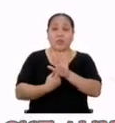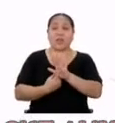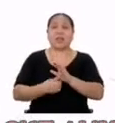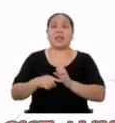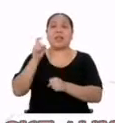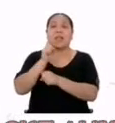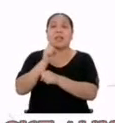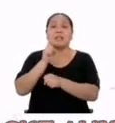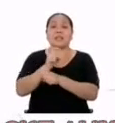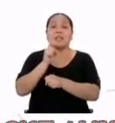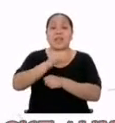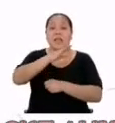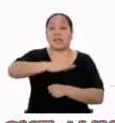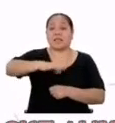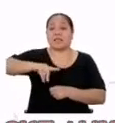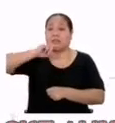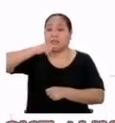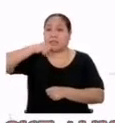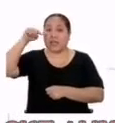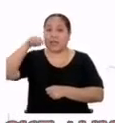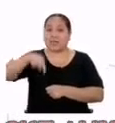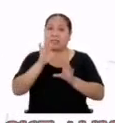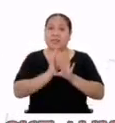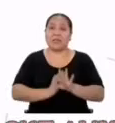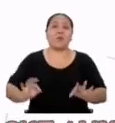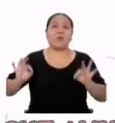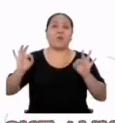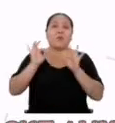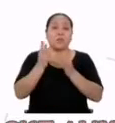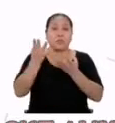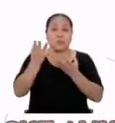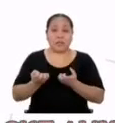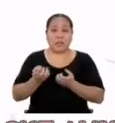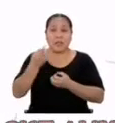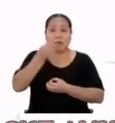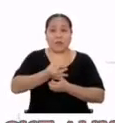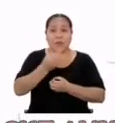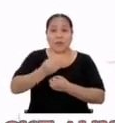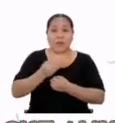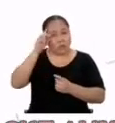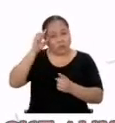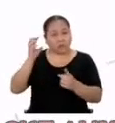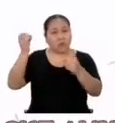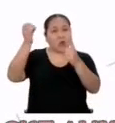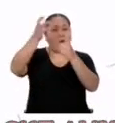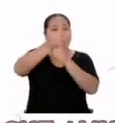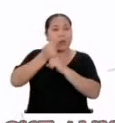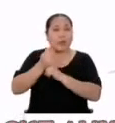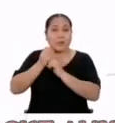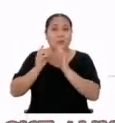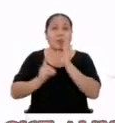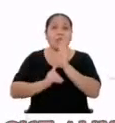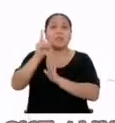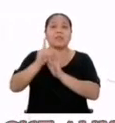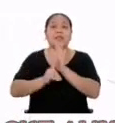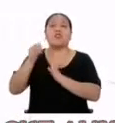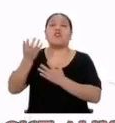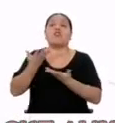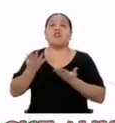de las niñas es imprescindible si se quieren alcanzar los objetivos de desarrollo en